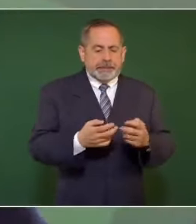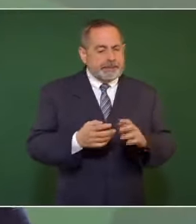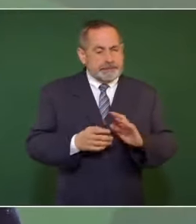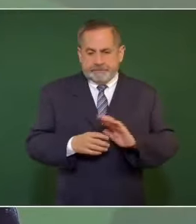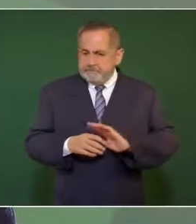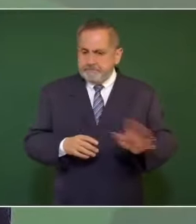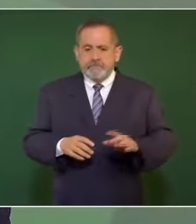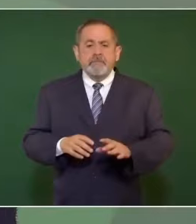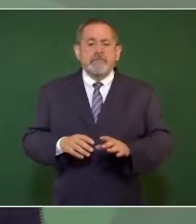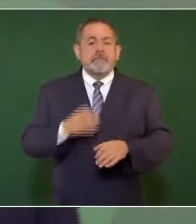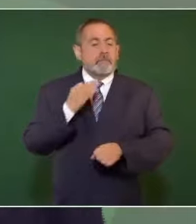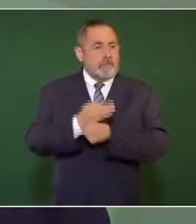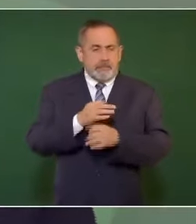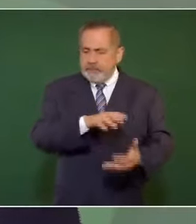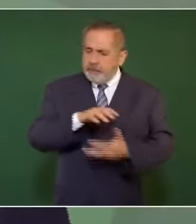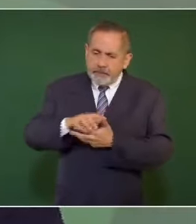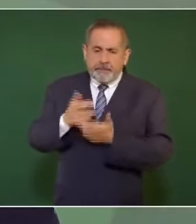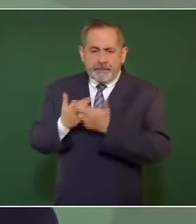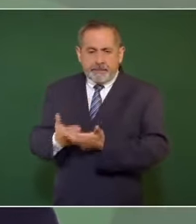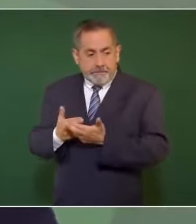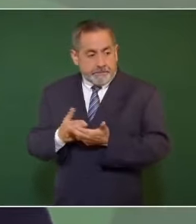liberado y se utilizan